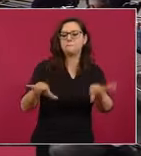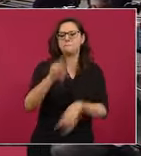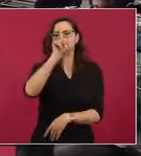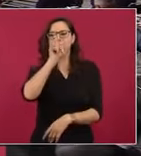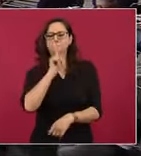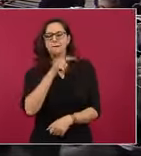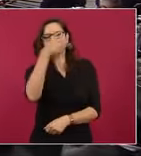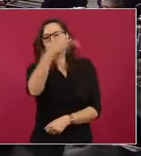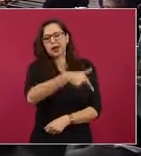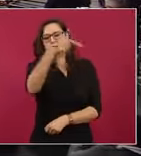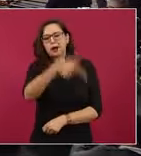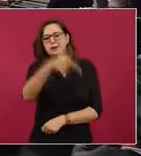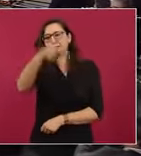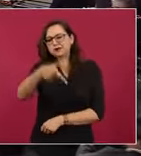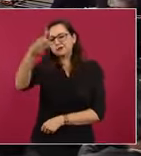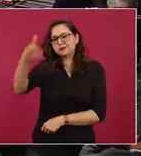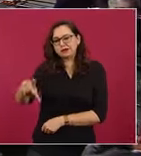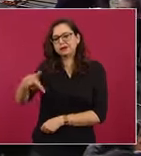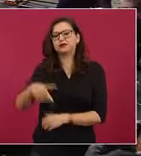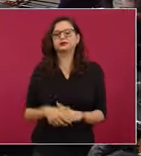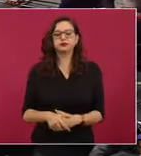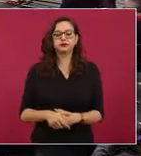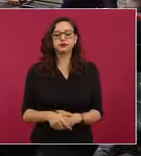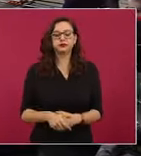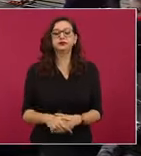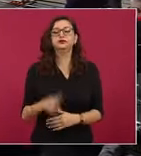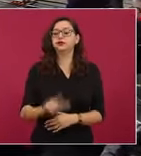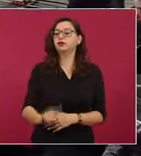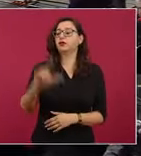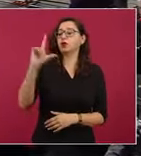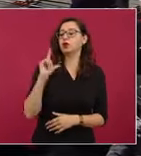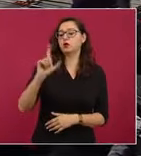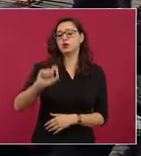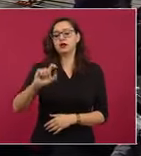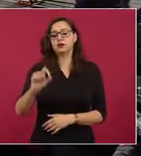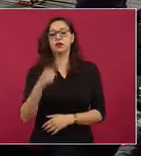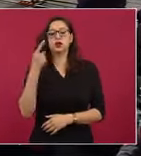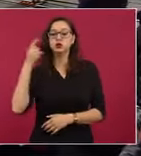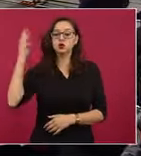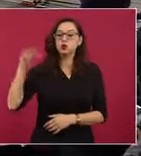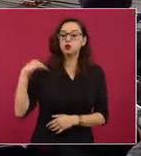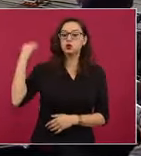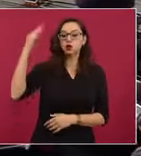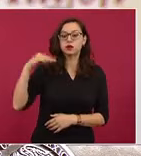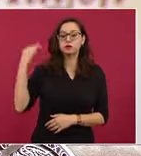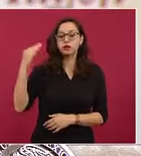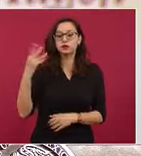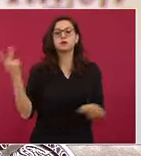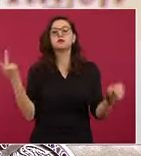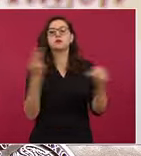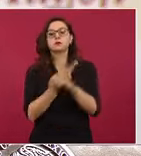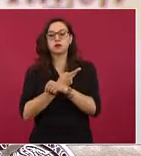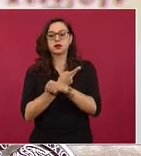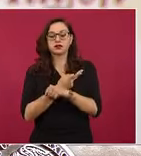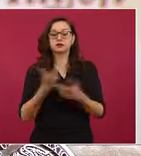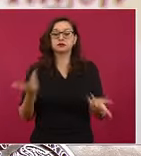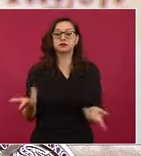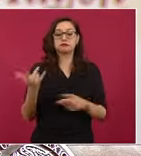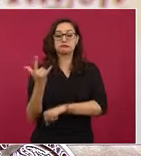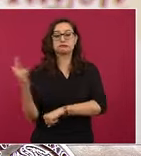del 2022. El lunes 21 de marzo inició operaciones una de las obras de